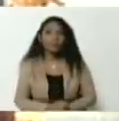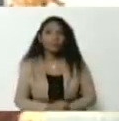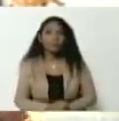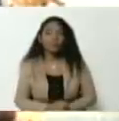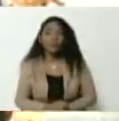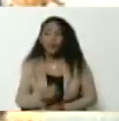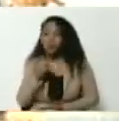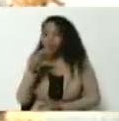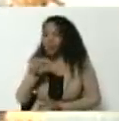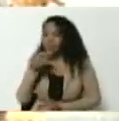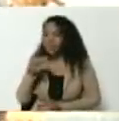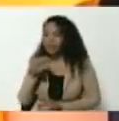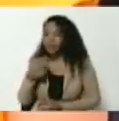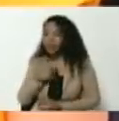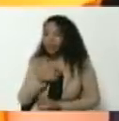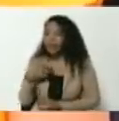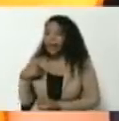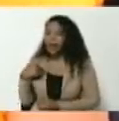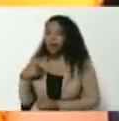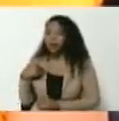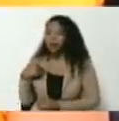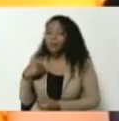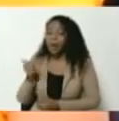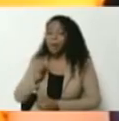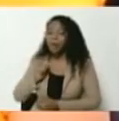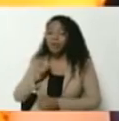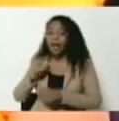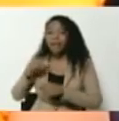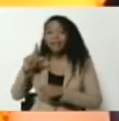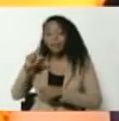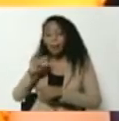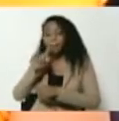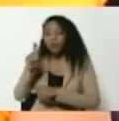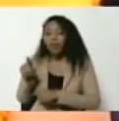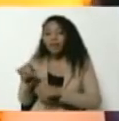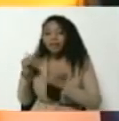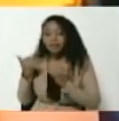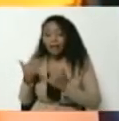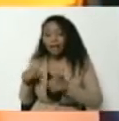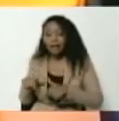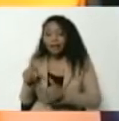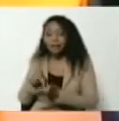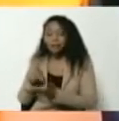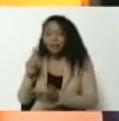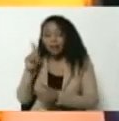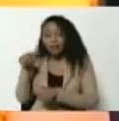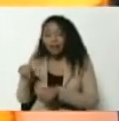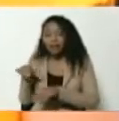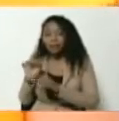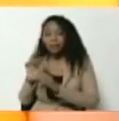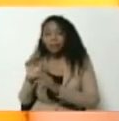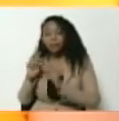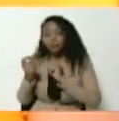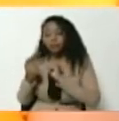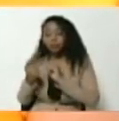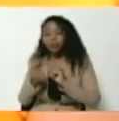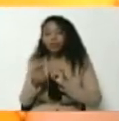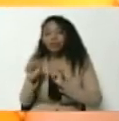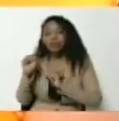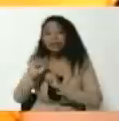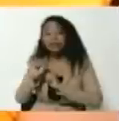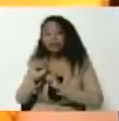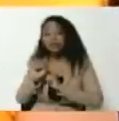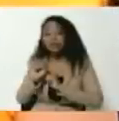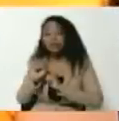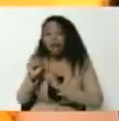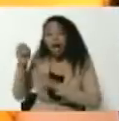tardes, ¿cómo está? Yo quisiera aprovechar también de preguntarle, ya que usted preside esta comisión del diálogo, si a